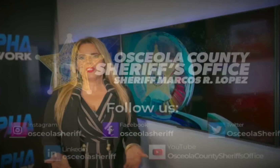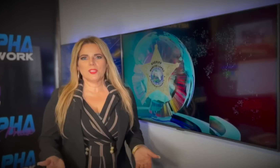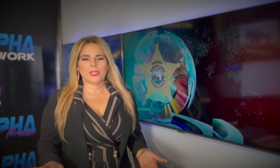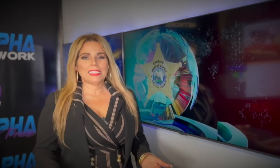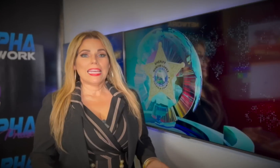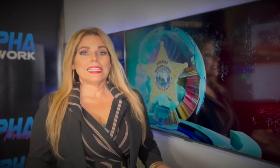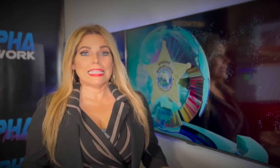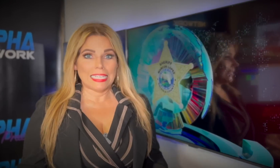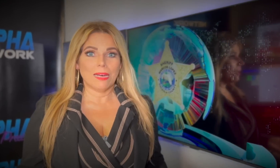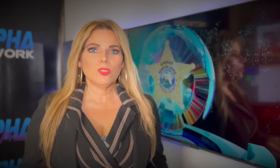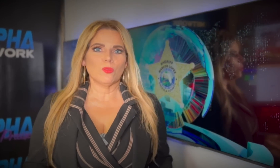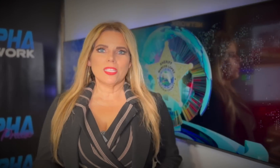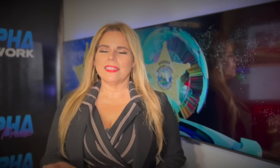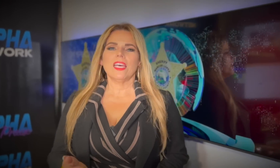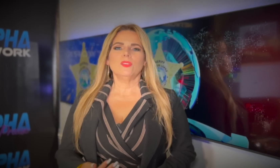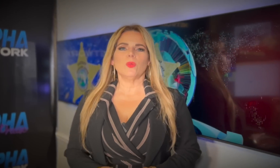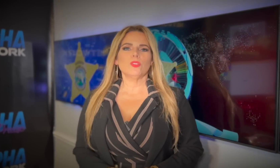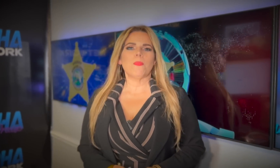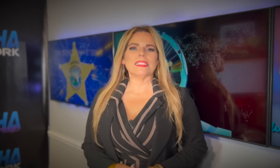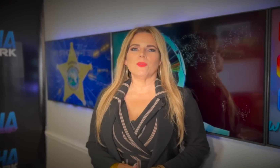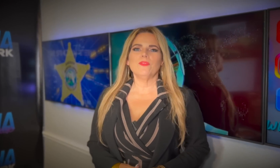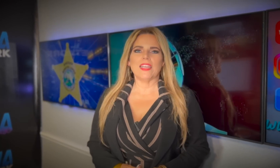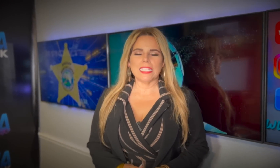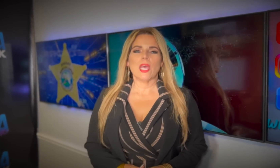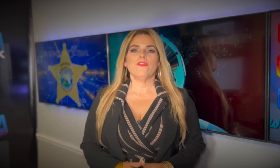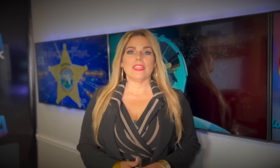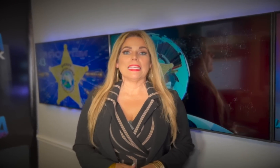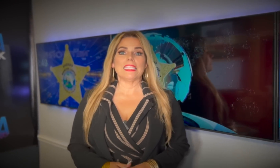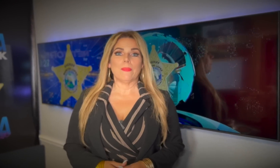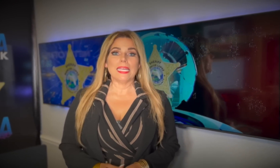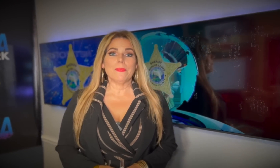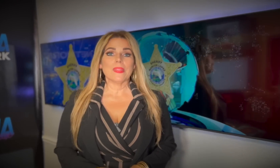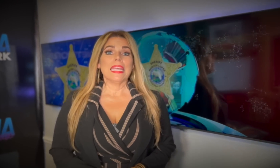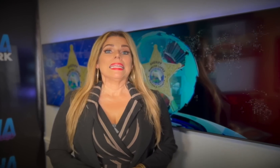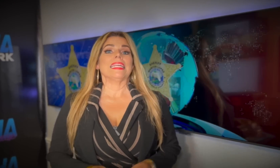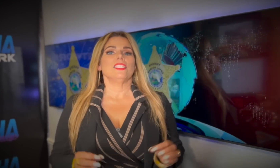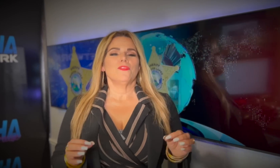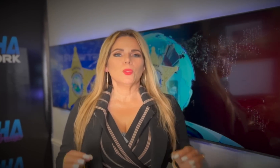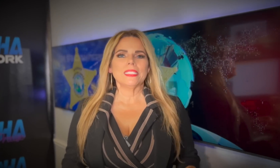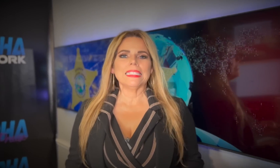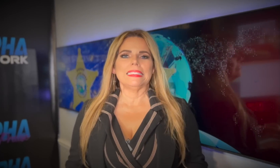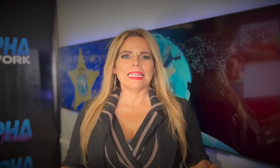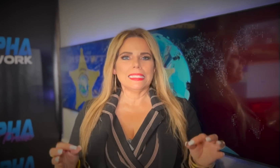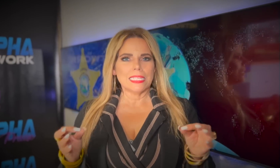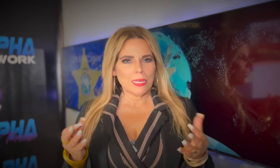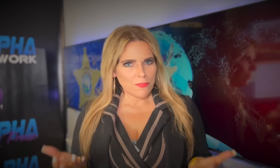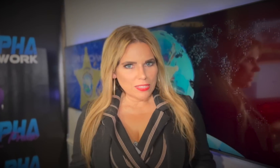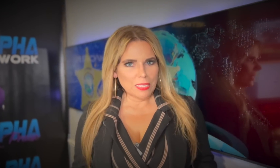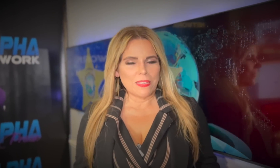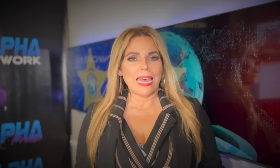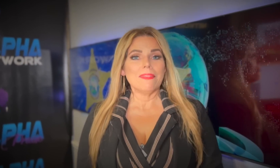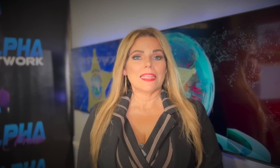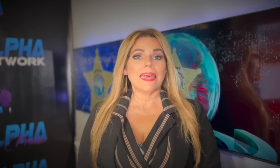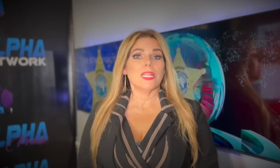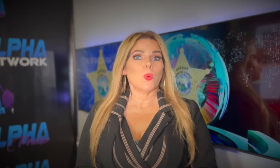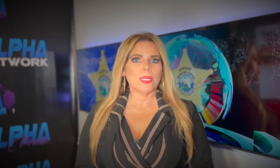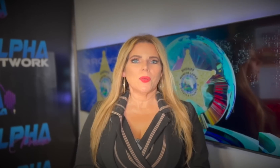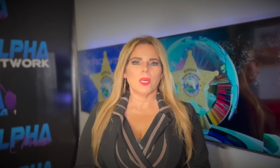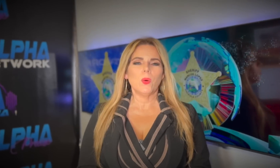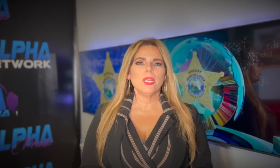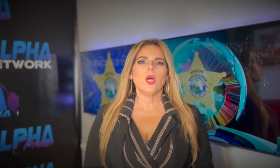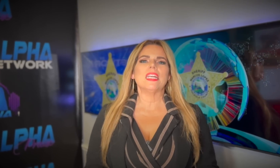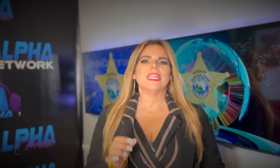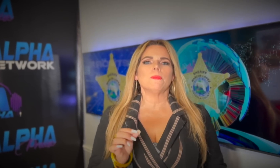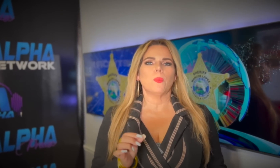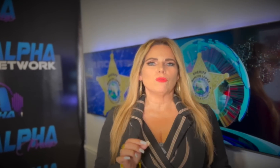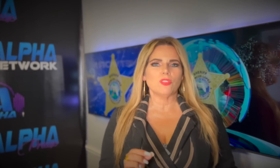Y bueno, señores, deseamos que ustedes todos pasen un feliz fin de semana, que disfruten de esta festividad, ¿verdad?, del 4